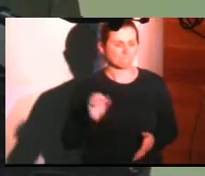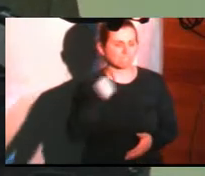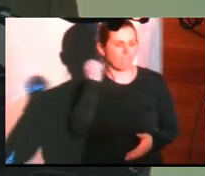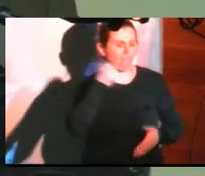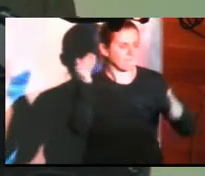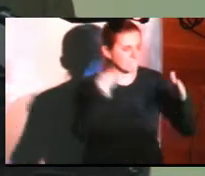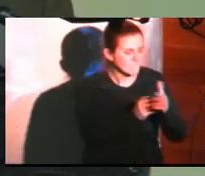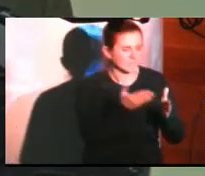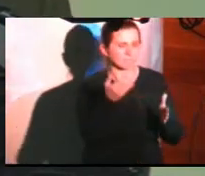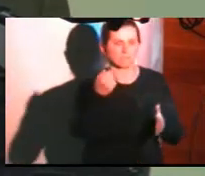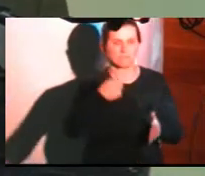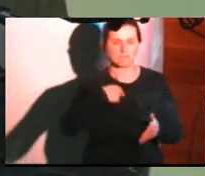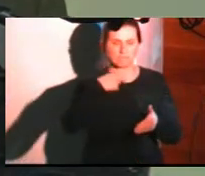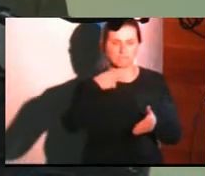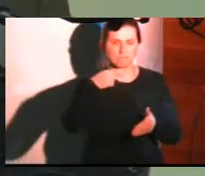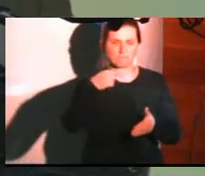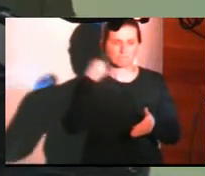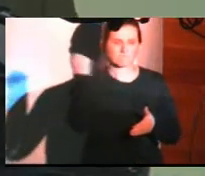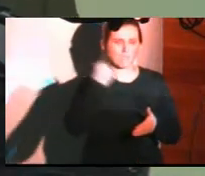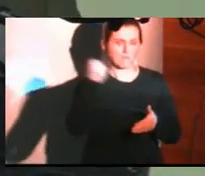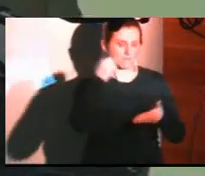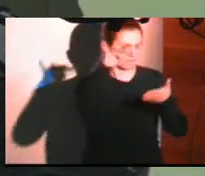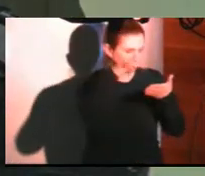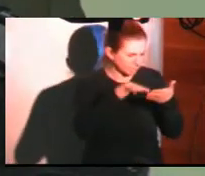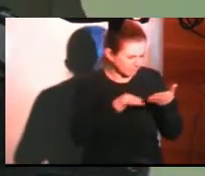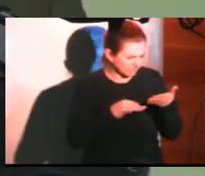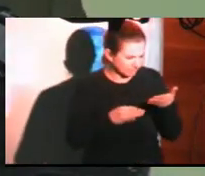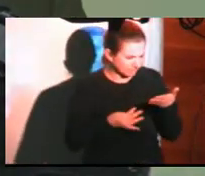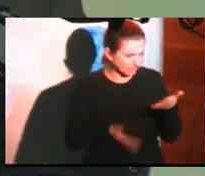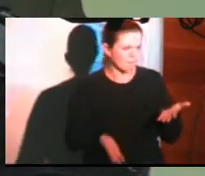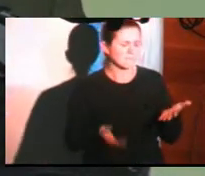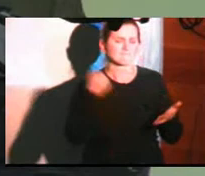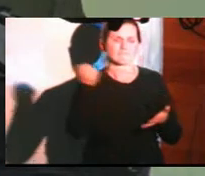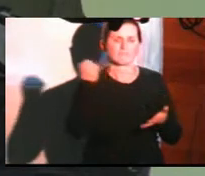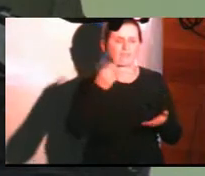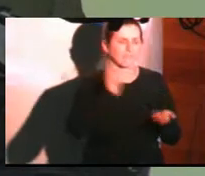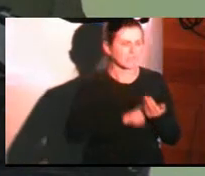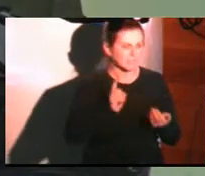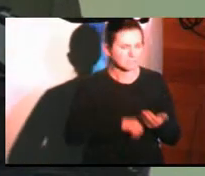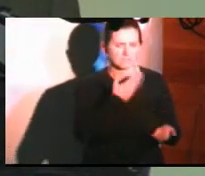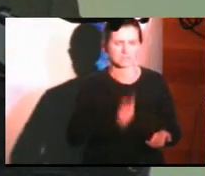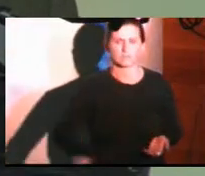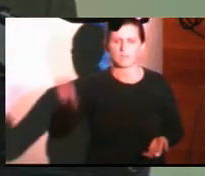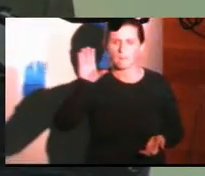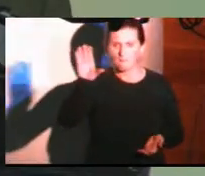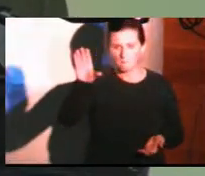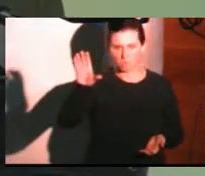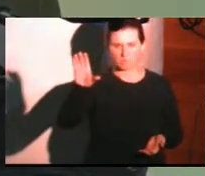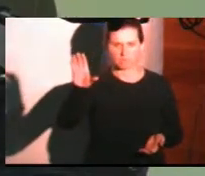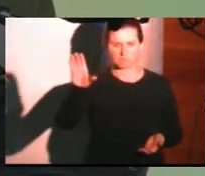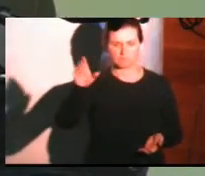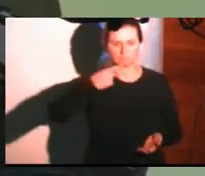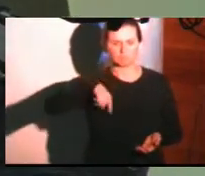por las decisiones de Estado, ¿no? Cuando un Obama firma un memorándum de esas características, o cuando nosotros decidimos apostar a un